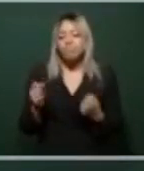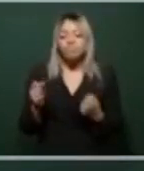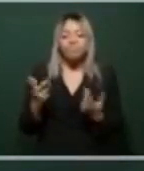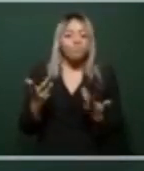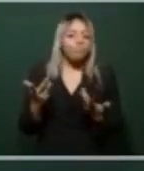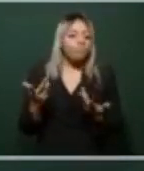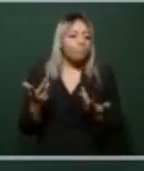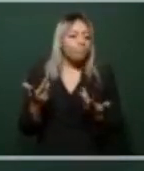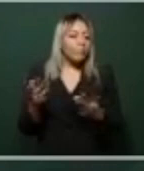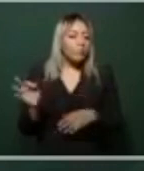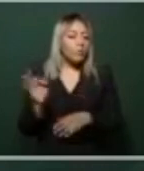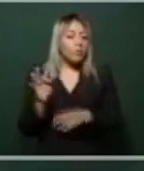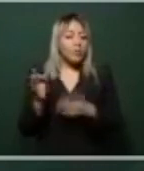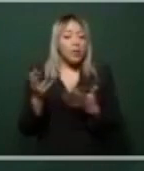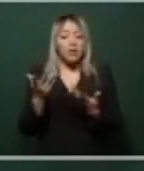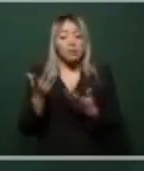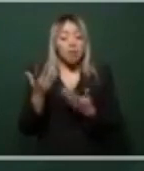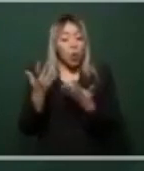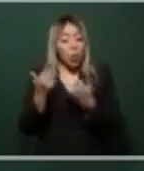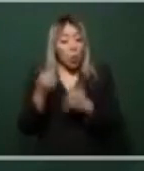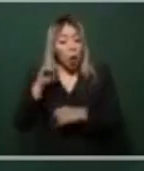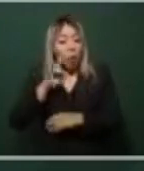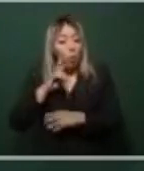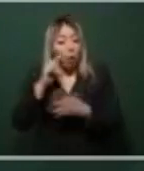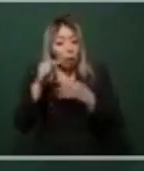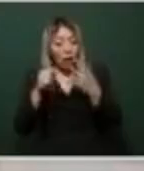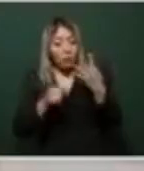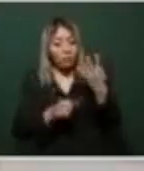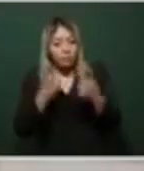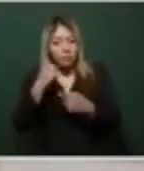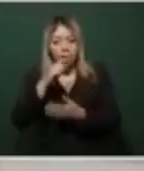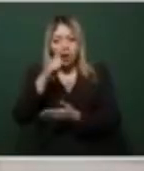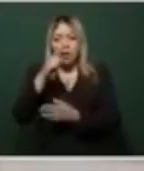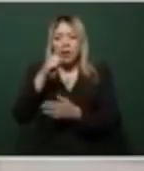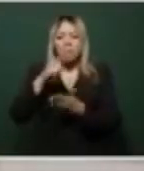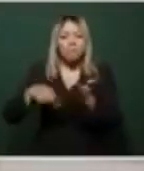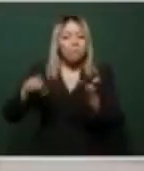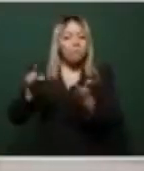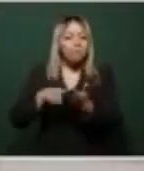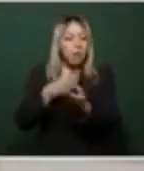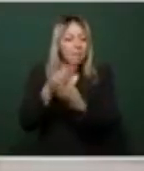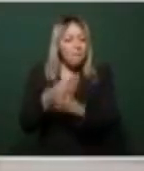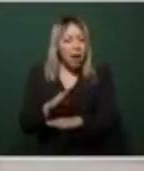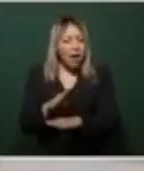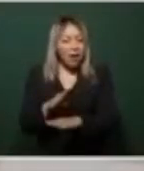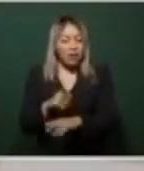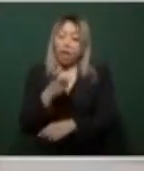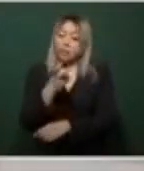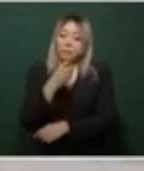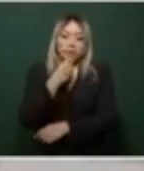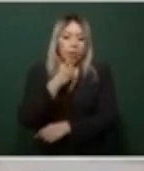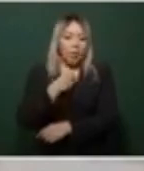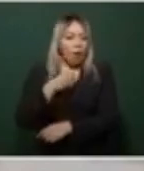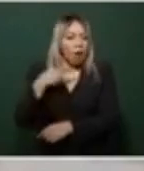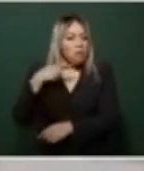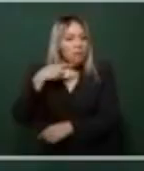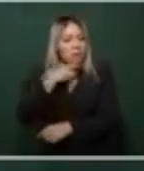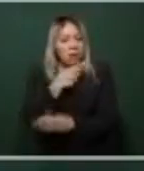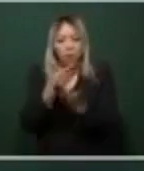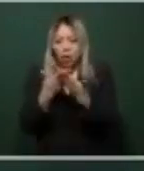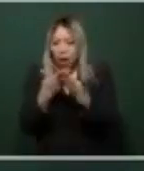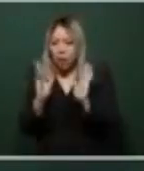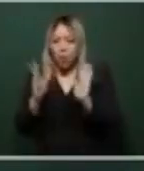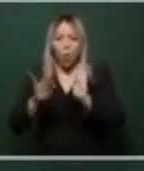no hay razón para tener congeladas las cuentas, se tienen que entregar de inmediato.